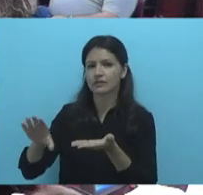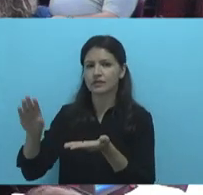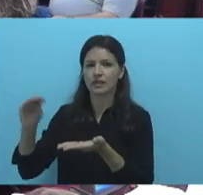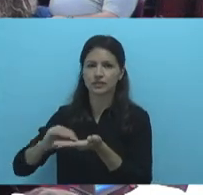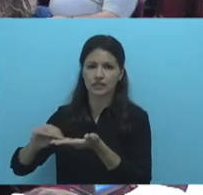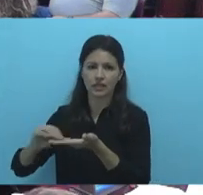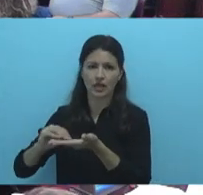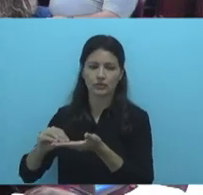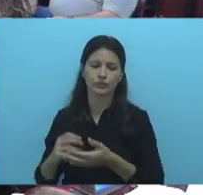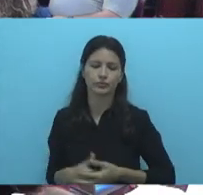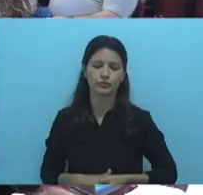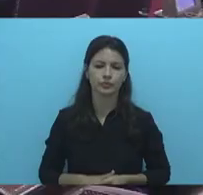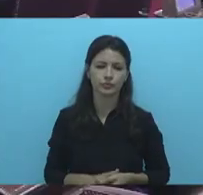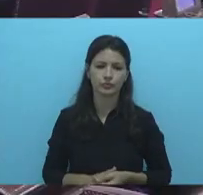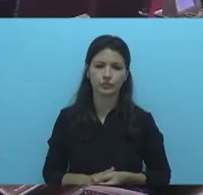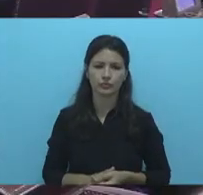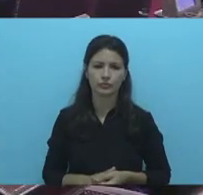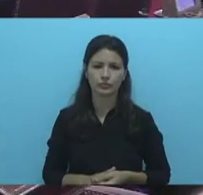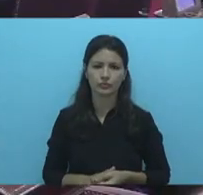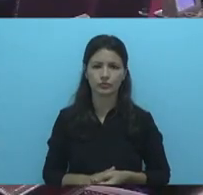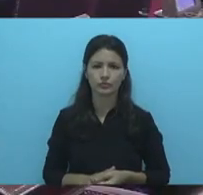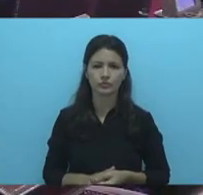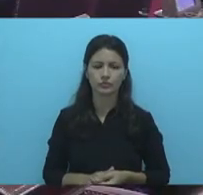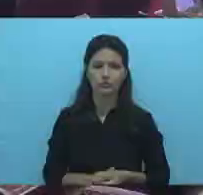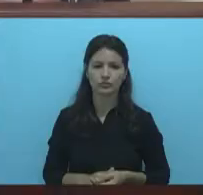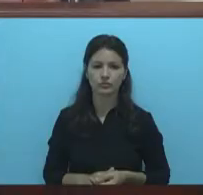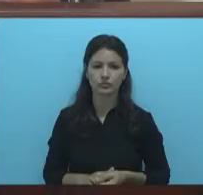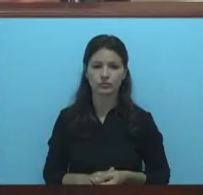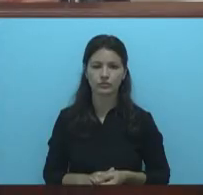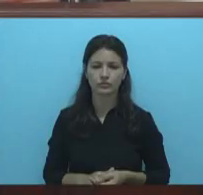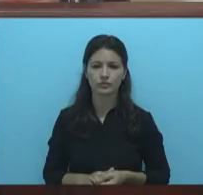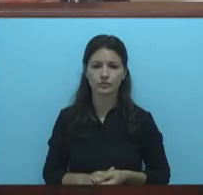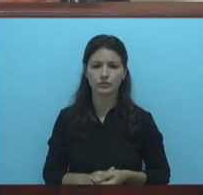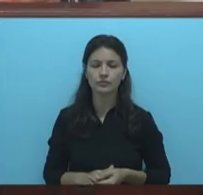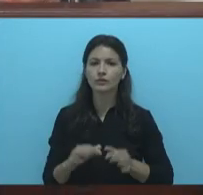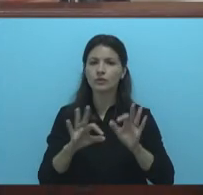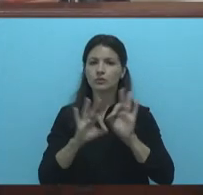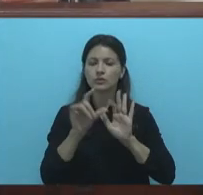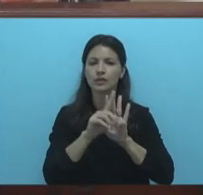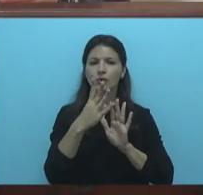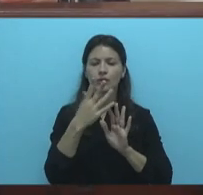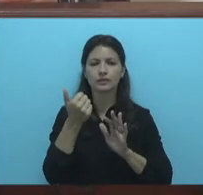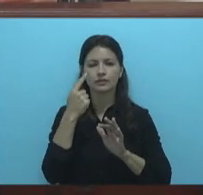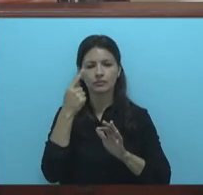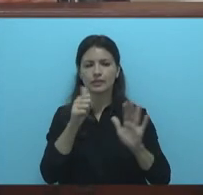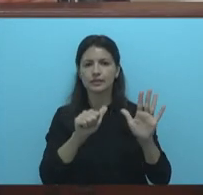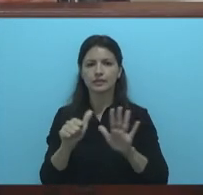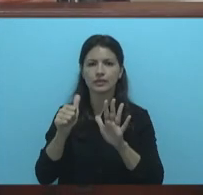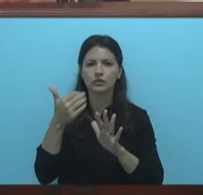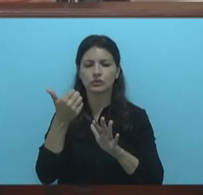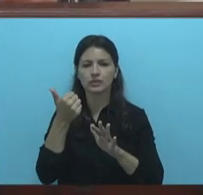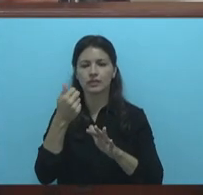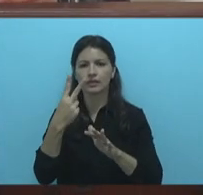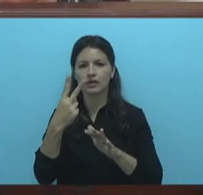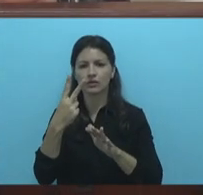se comunica a la Cámara de Senadores. El punto número 7, el proyecto de ley 46.662 del